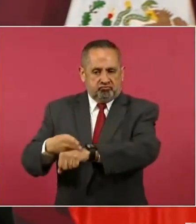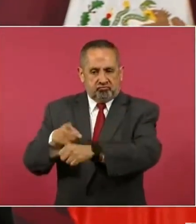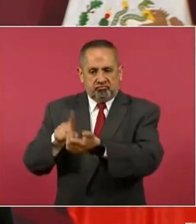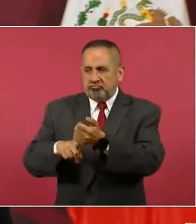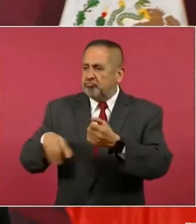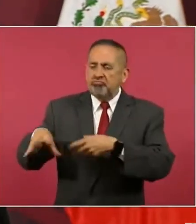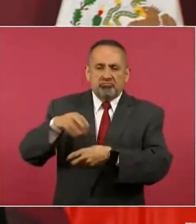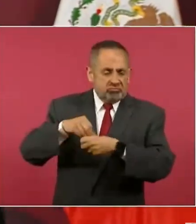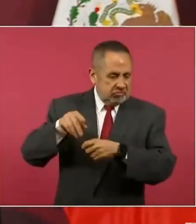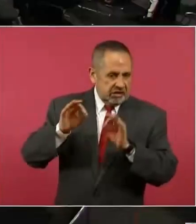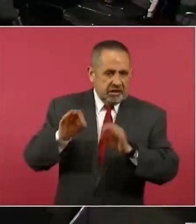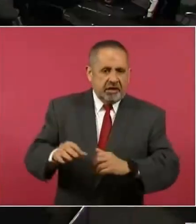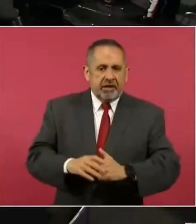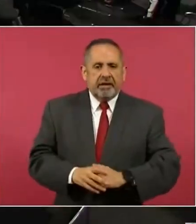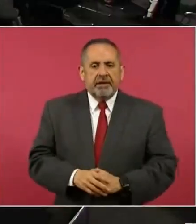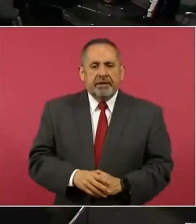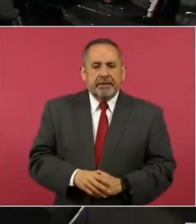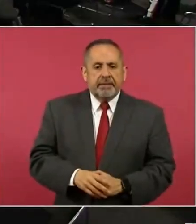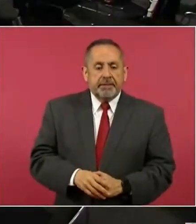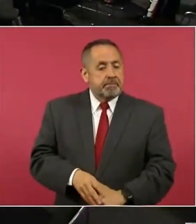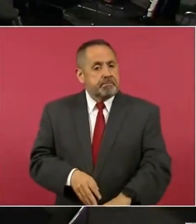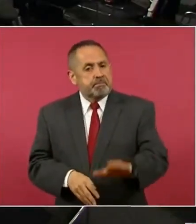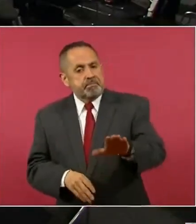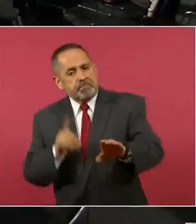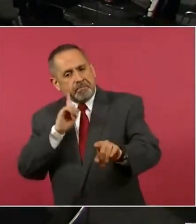Bueno, en ese sentido, presidente, también